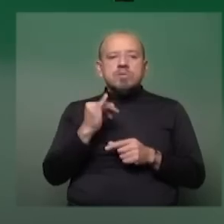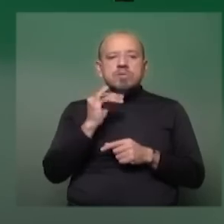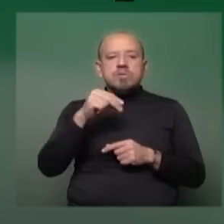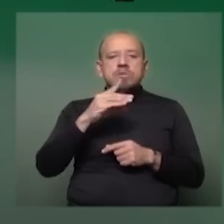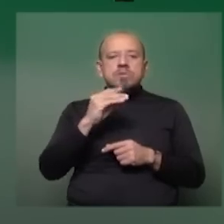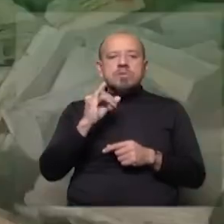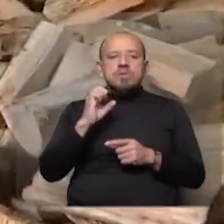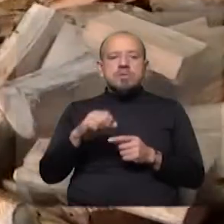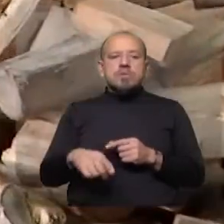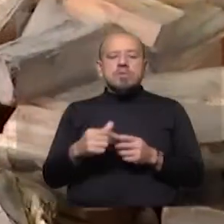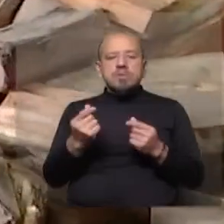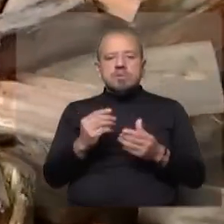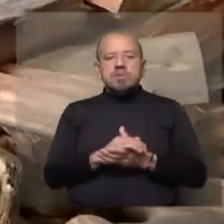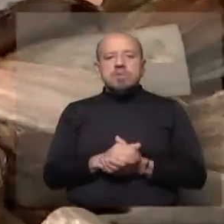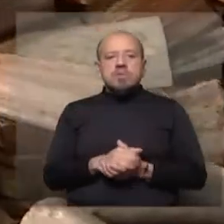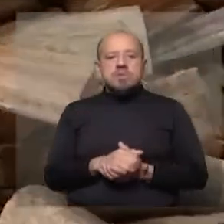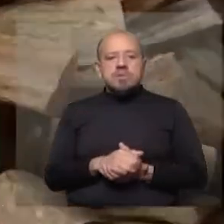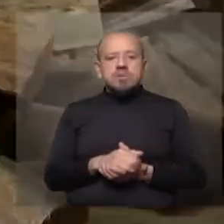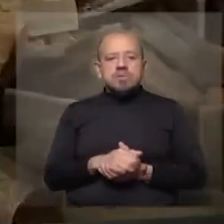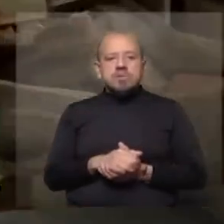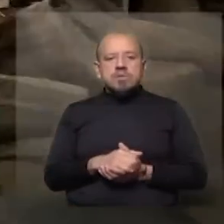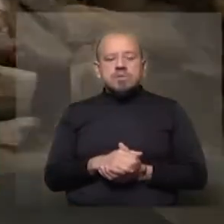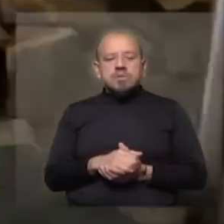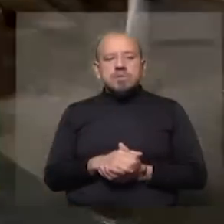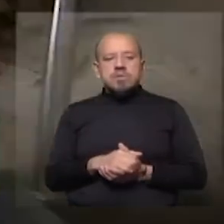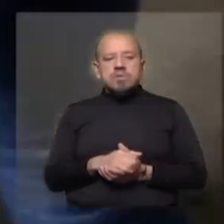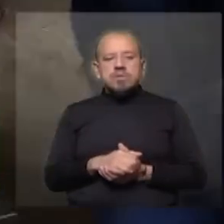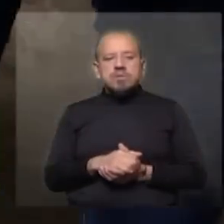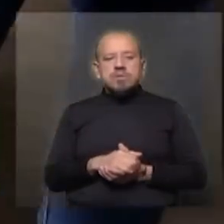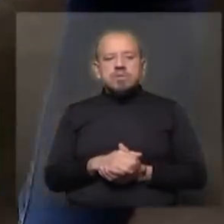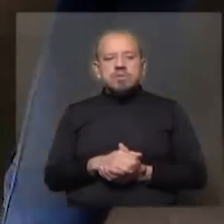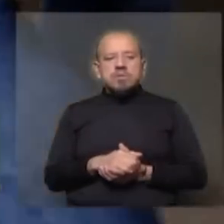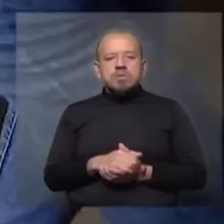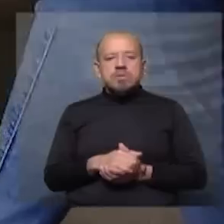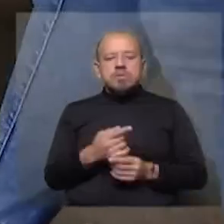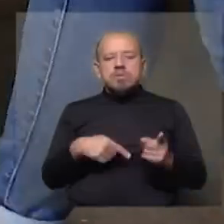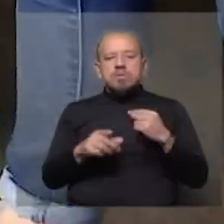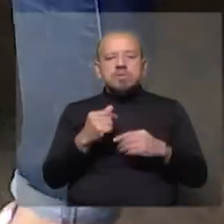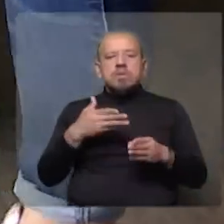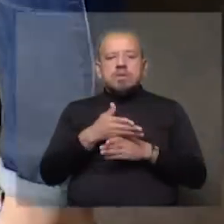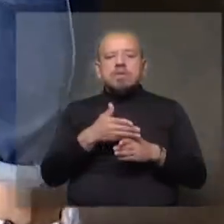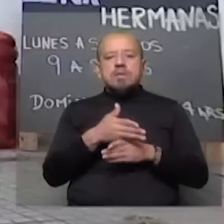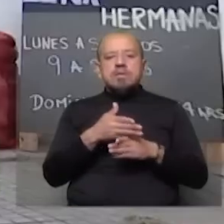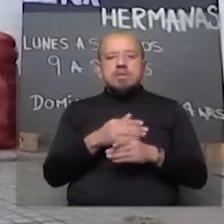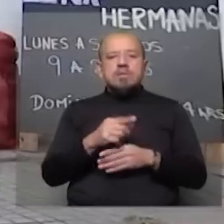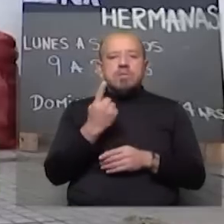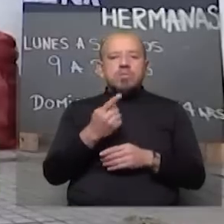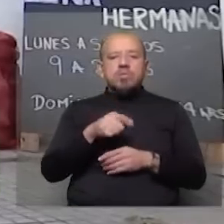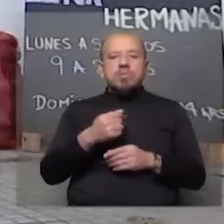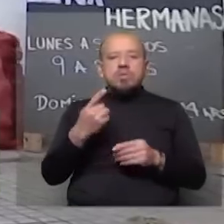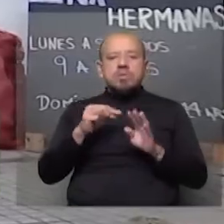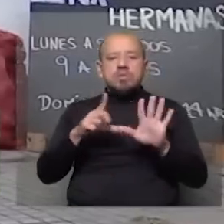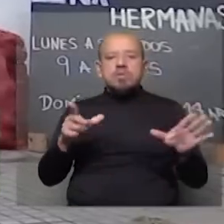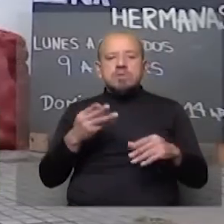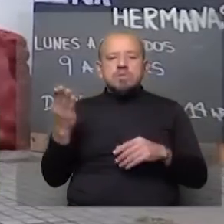al consumo en septiembre el precio promedio Nacional de la leña disminuyó 1,17